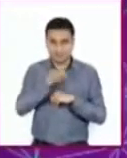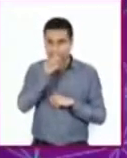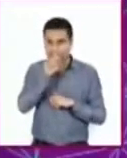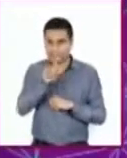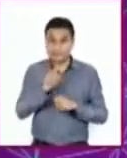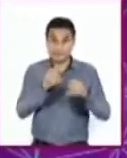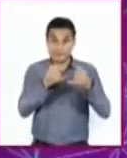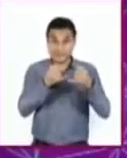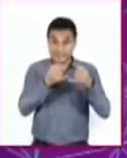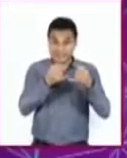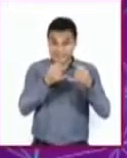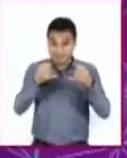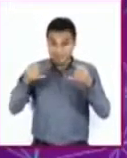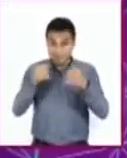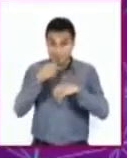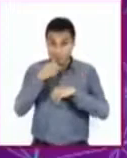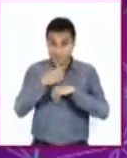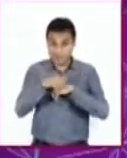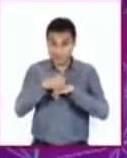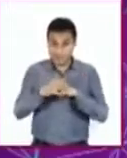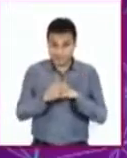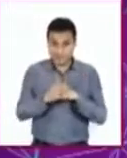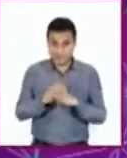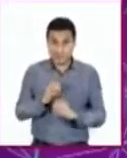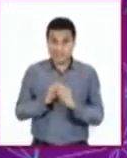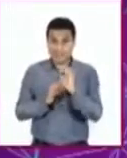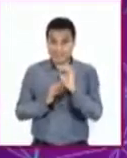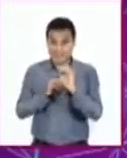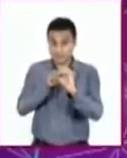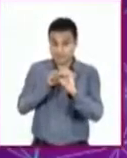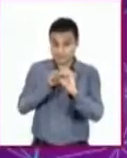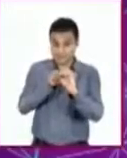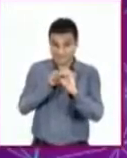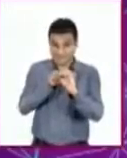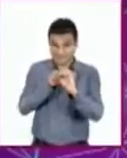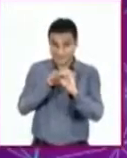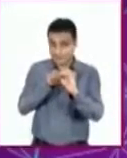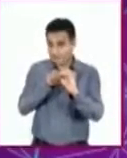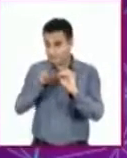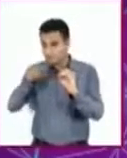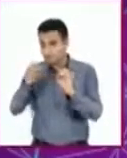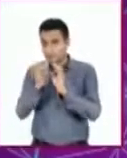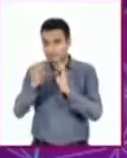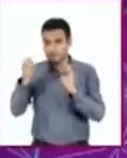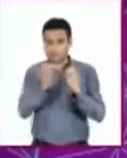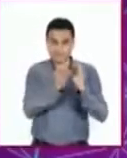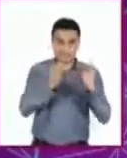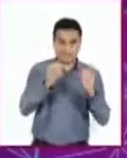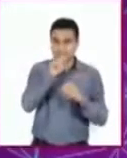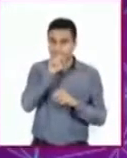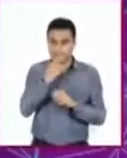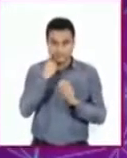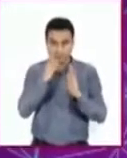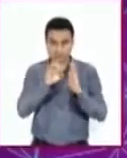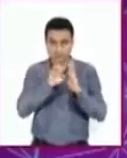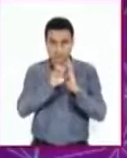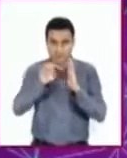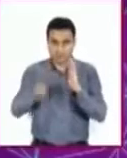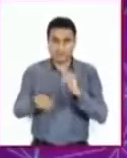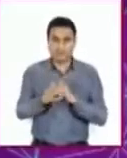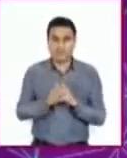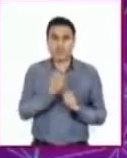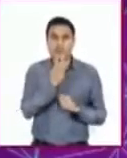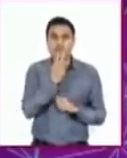se encuentran a la misma distancia del cero, en lados opuestos. Por ejemplo, 2 enteros 4 décimos es